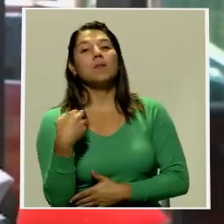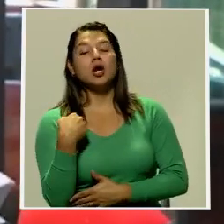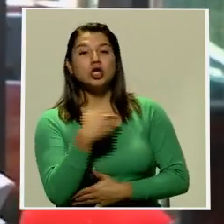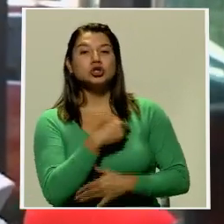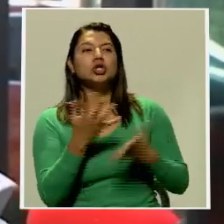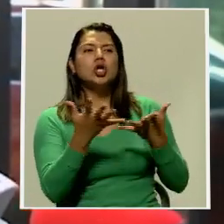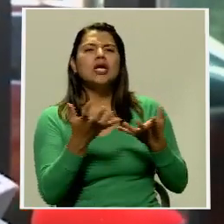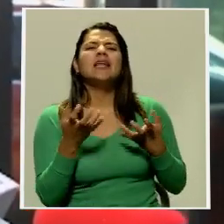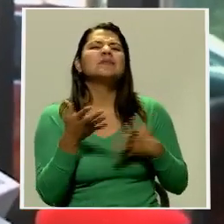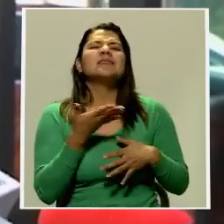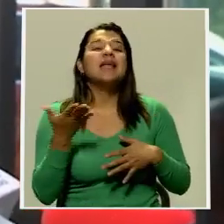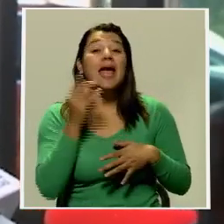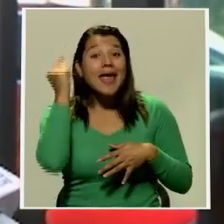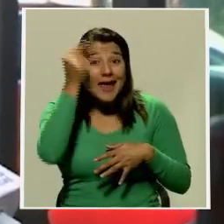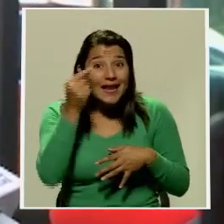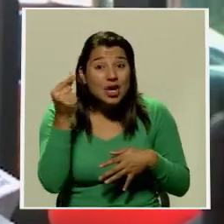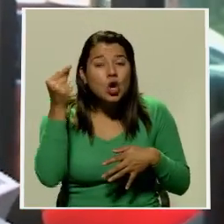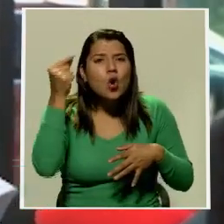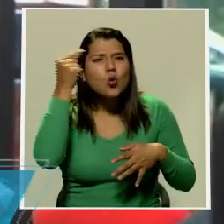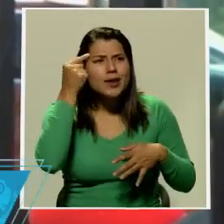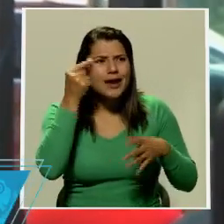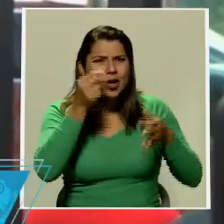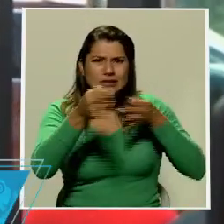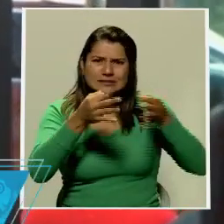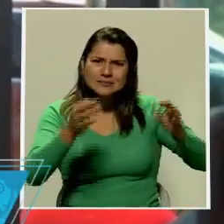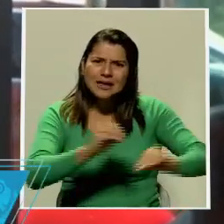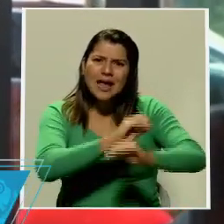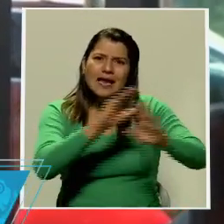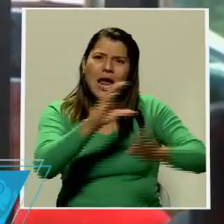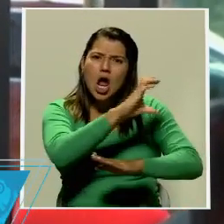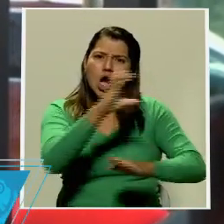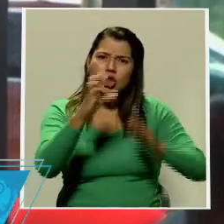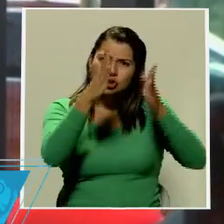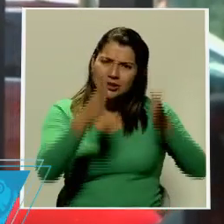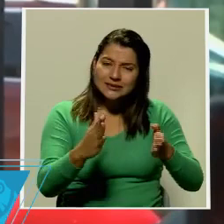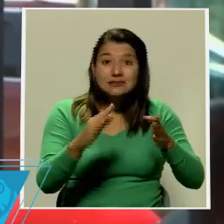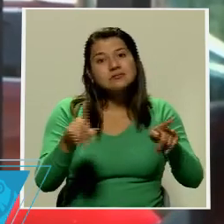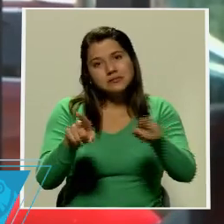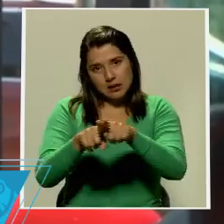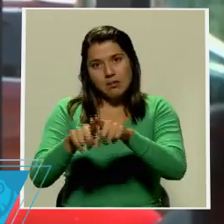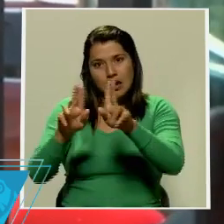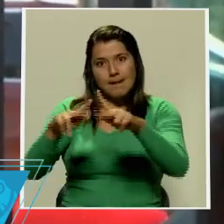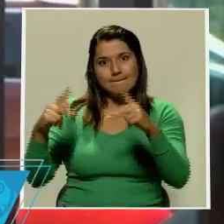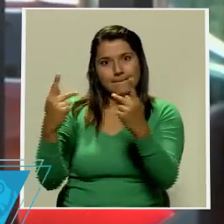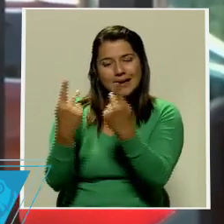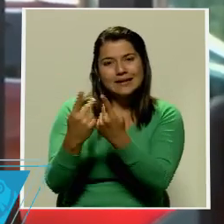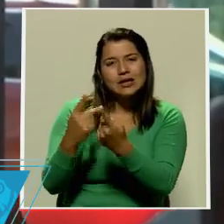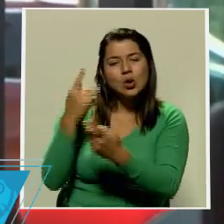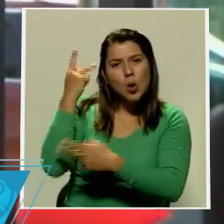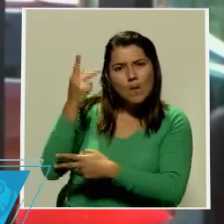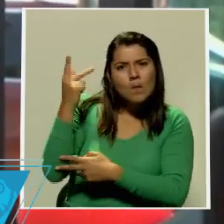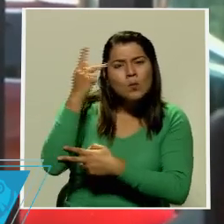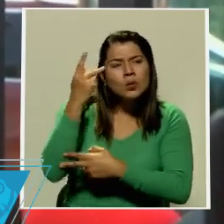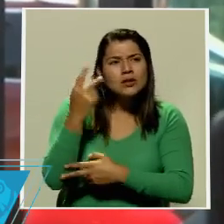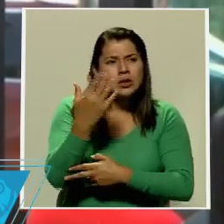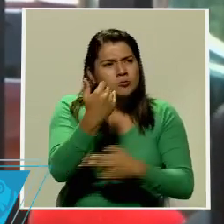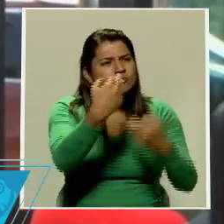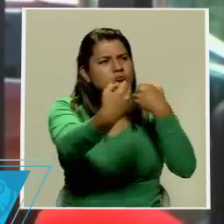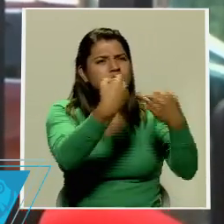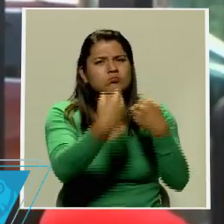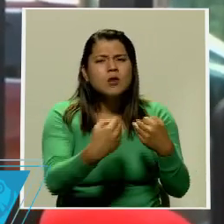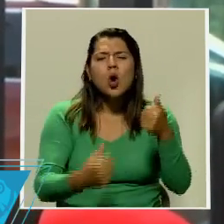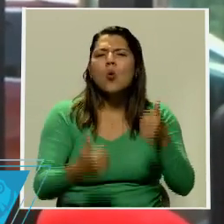que el gobierno defina a todos los costarricenses y por supuesto a todas las fracciones legislativas cuál va a ser los puntos, los